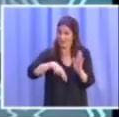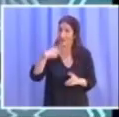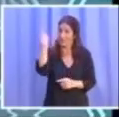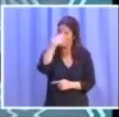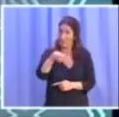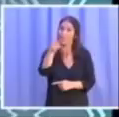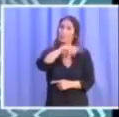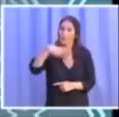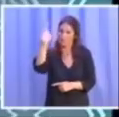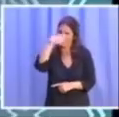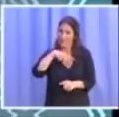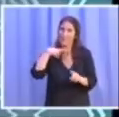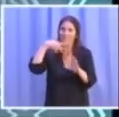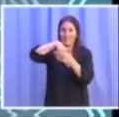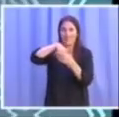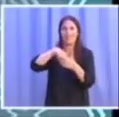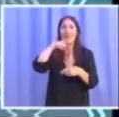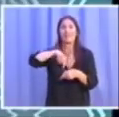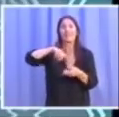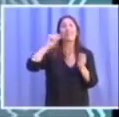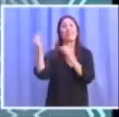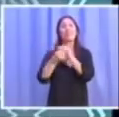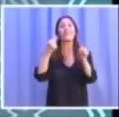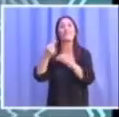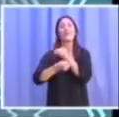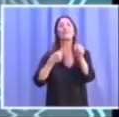cuento a ustedes, los que están en casa. El debate se articulará